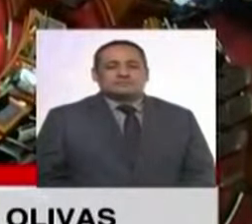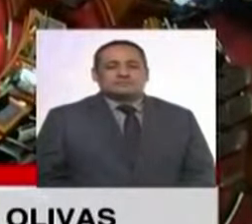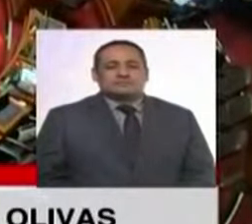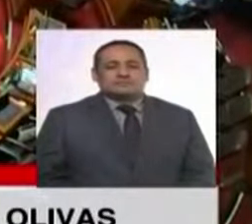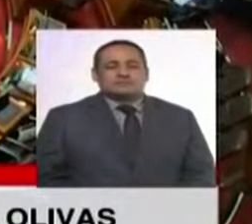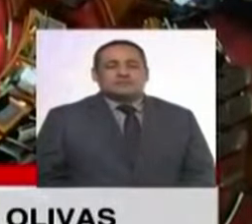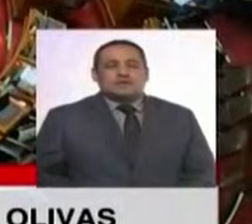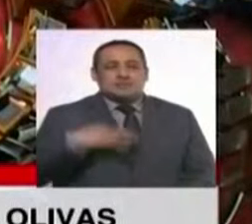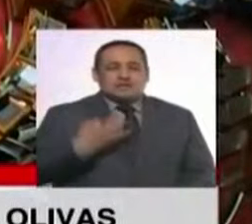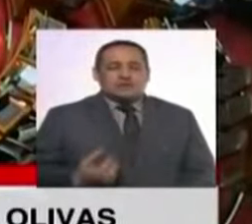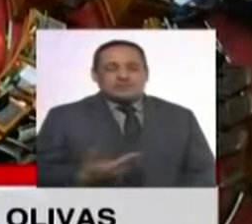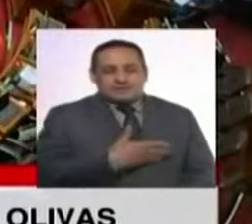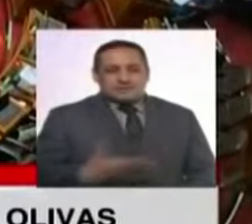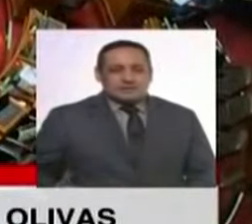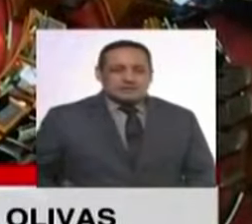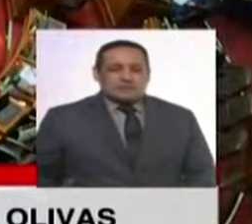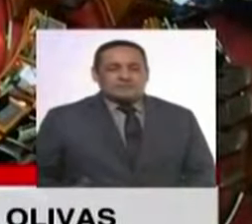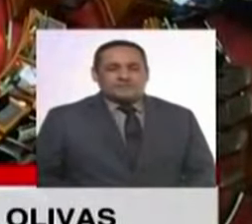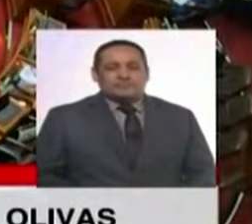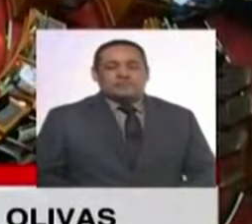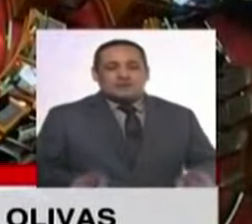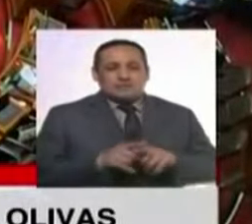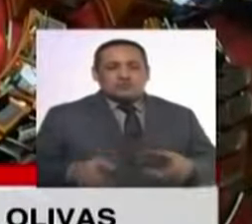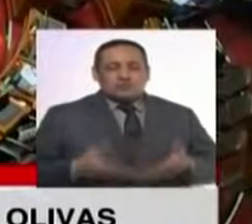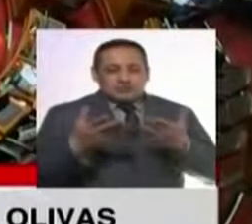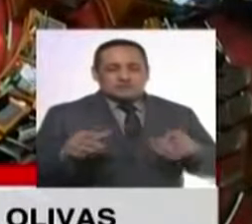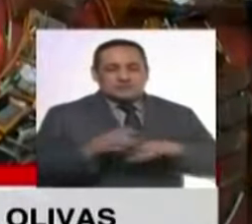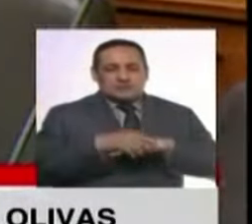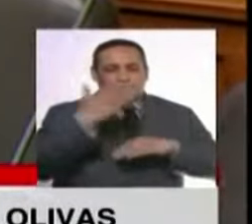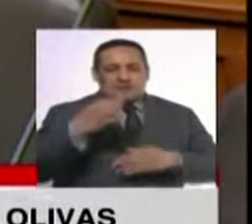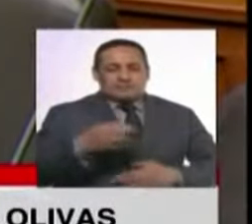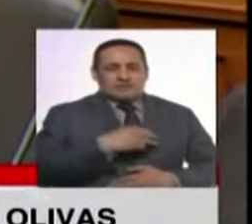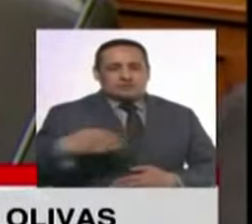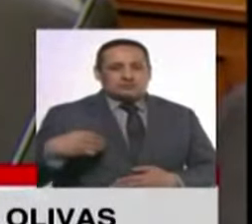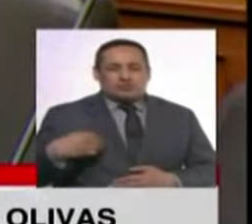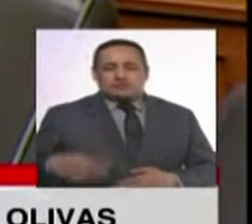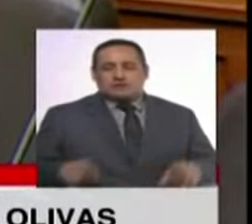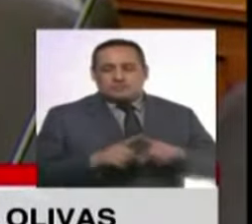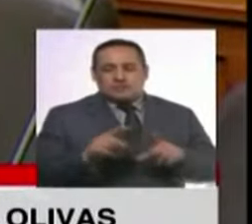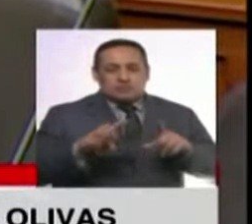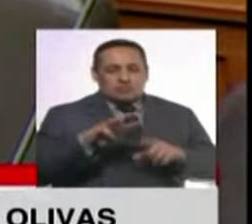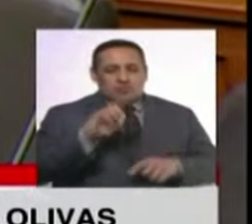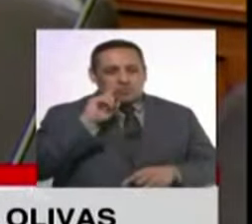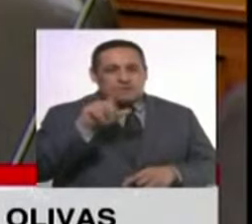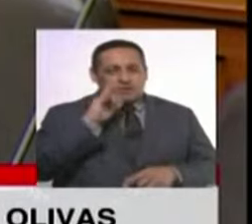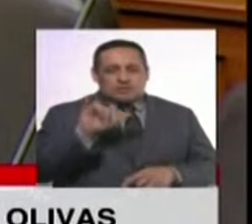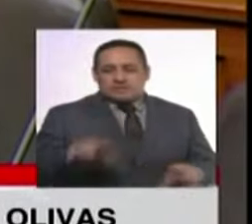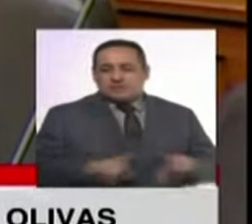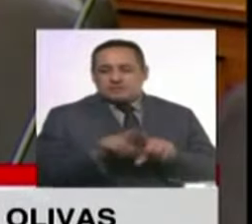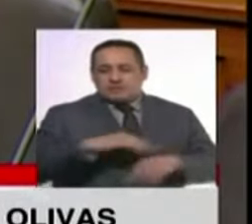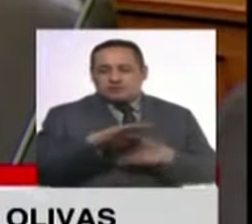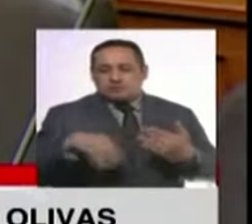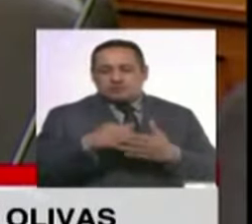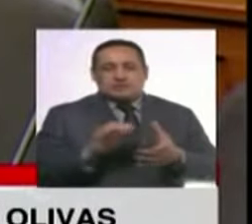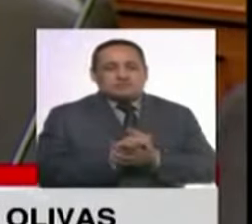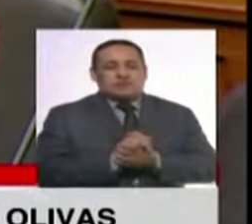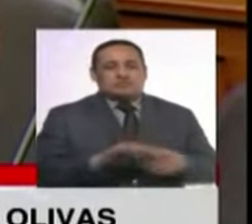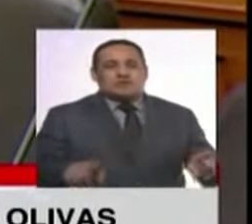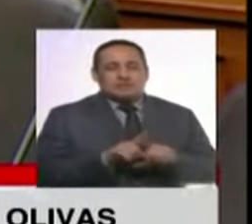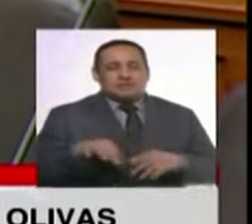señora presidenta por su intermedio saludar al ministro del interior Willy huertas y a todos mis colegas